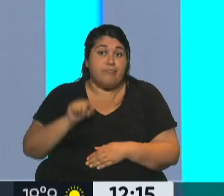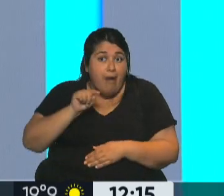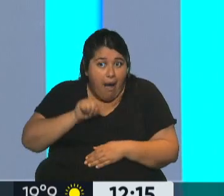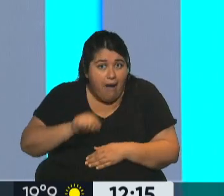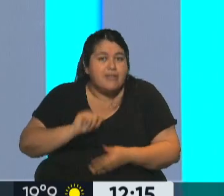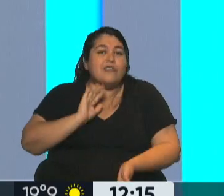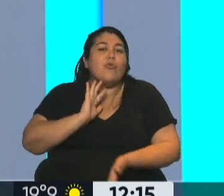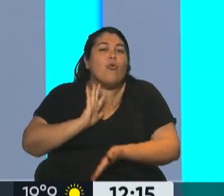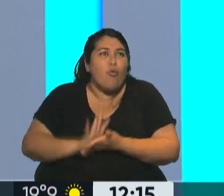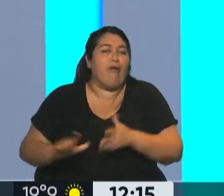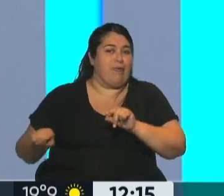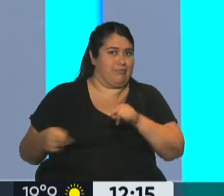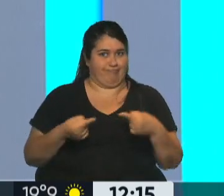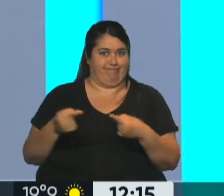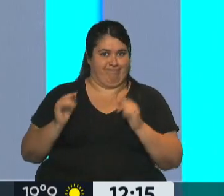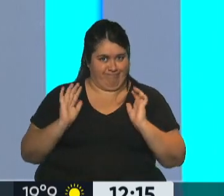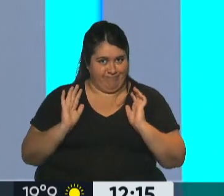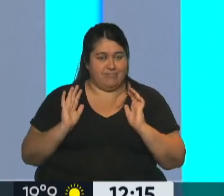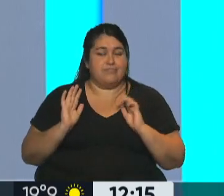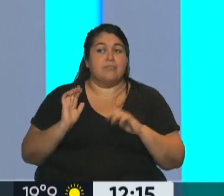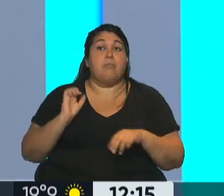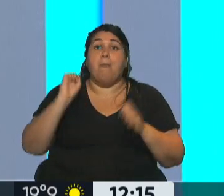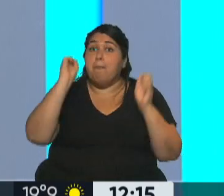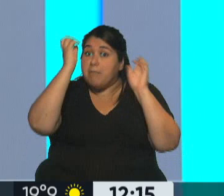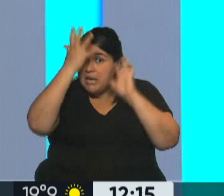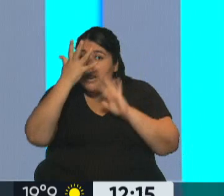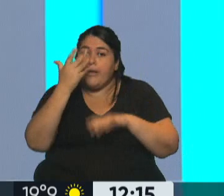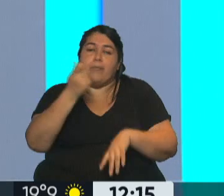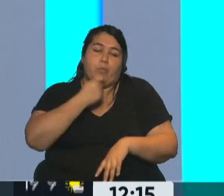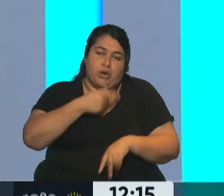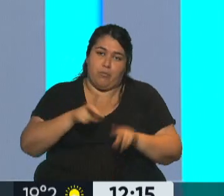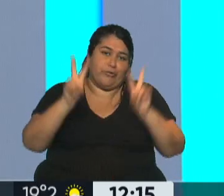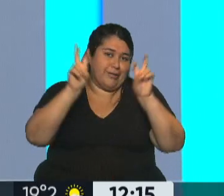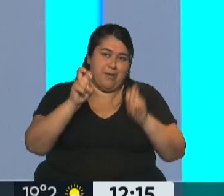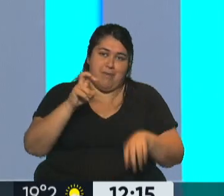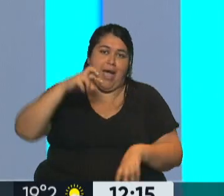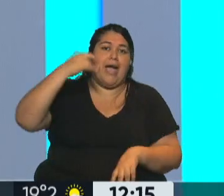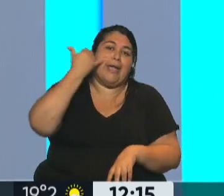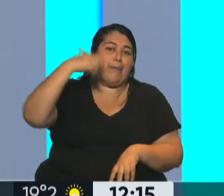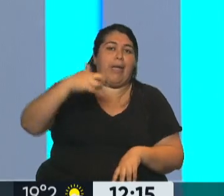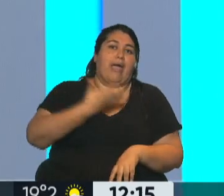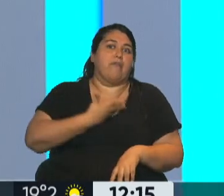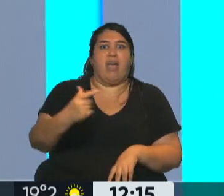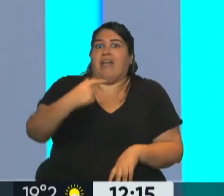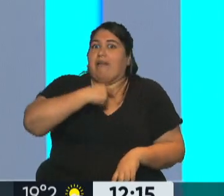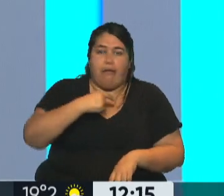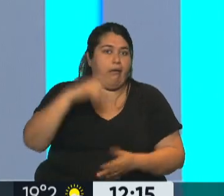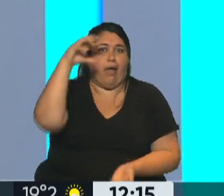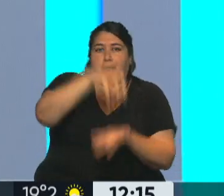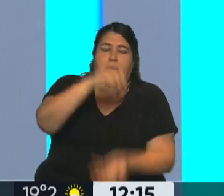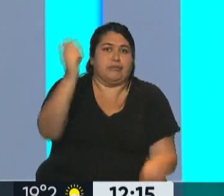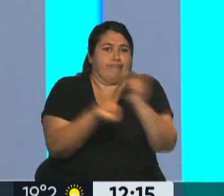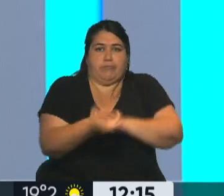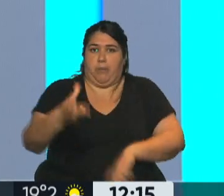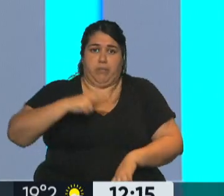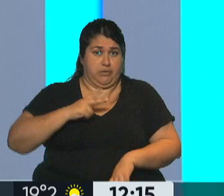hasta dónde Milei va a estar dispuesto a, por ejemplo, YPF, ¿no? A ver. Él dice, hay que privatizar YPF. Bueno, YPF por ley, por